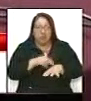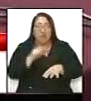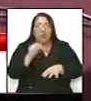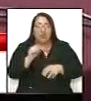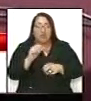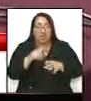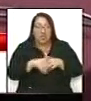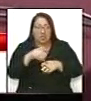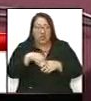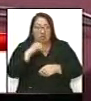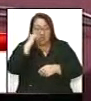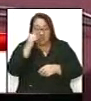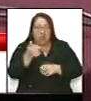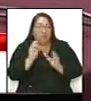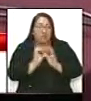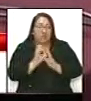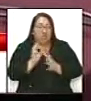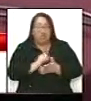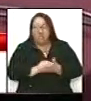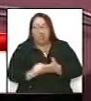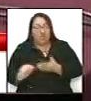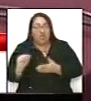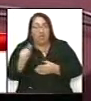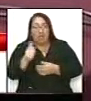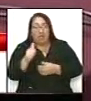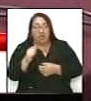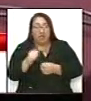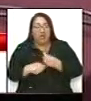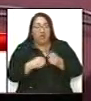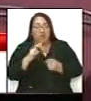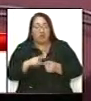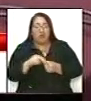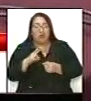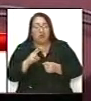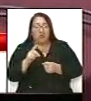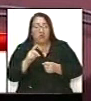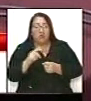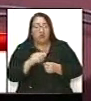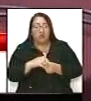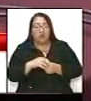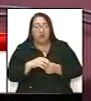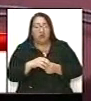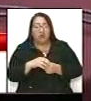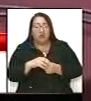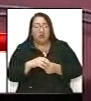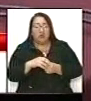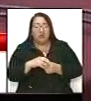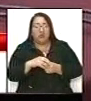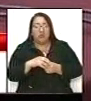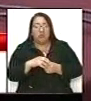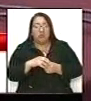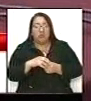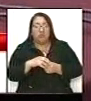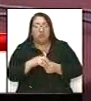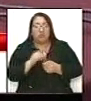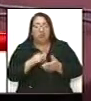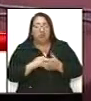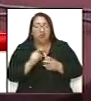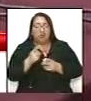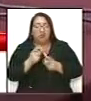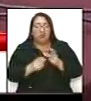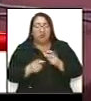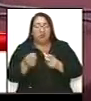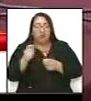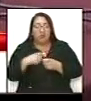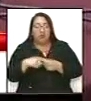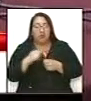si las elecciones van a ser en el mes de abril del año 2021, al mes de abril del año 2020, la persona que va a postular